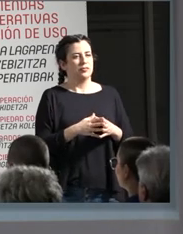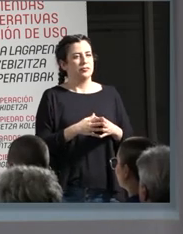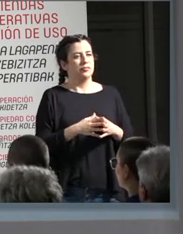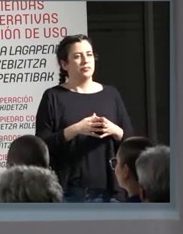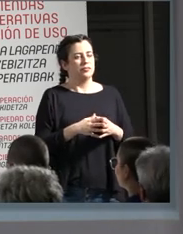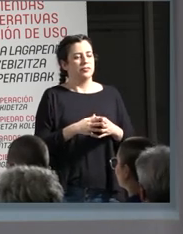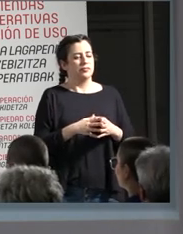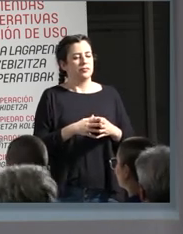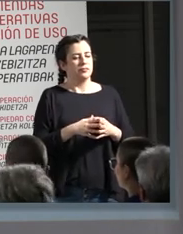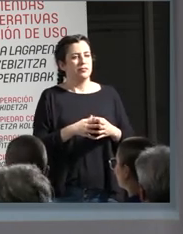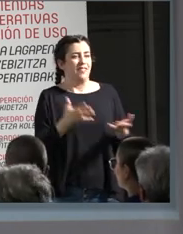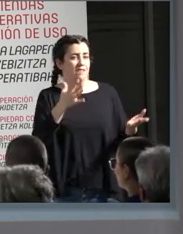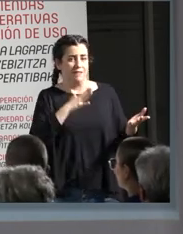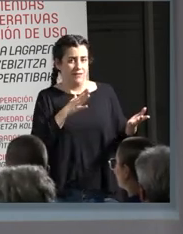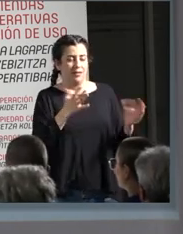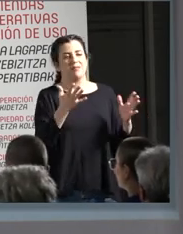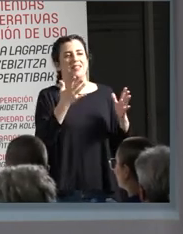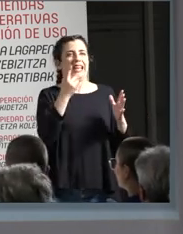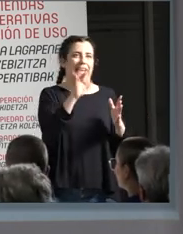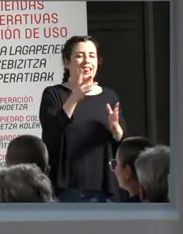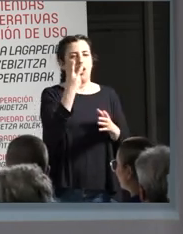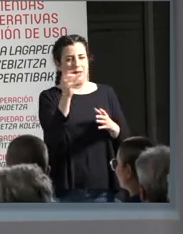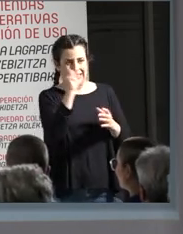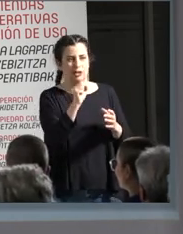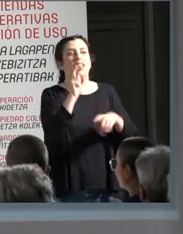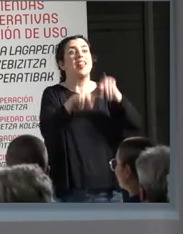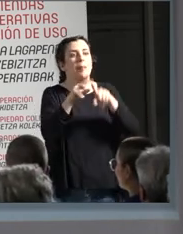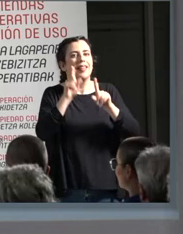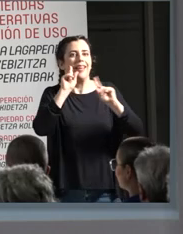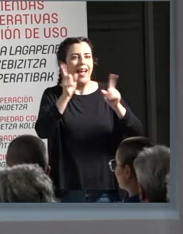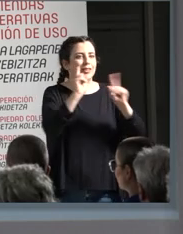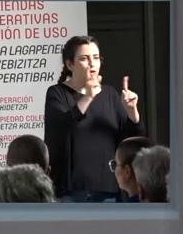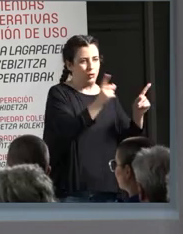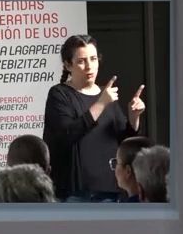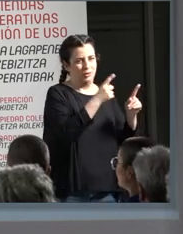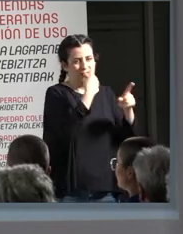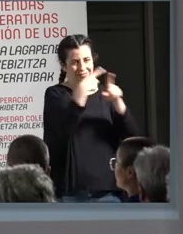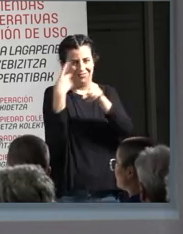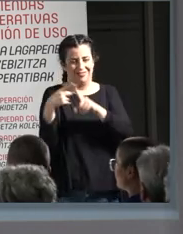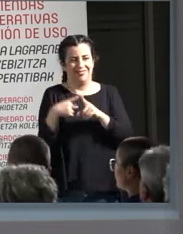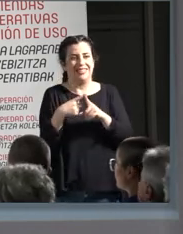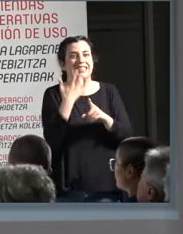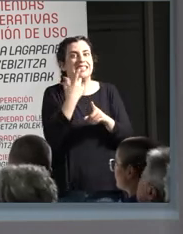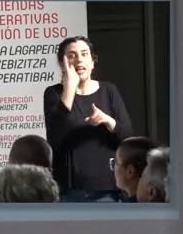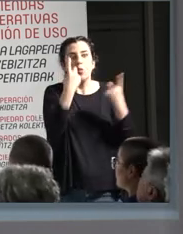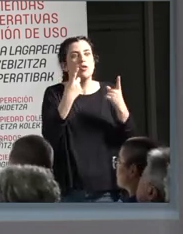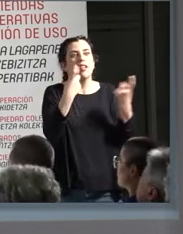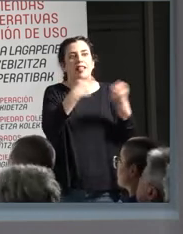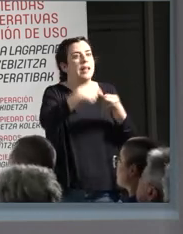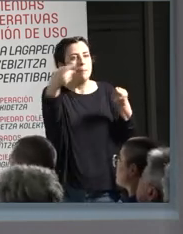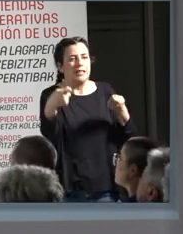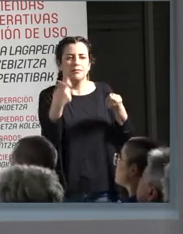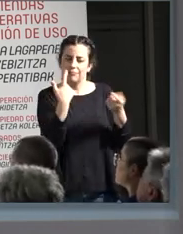Sobre todo, por favor, que nos quede 15 o 20 años. Vamos a verlo caso a caso. Si alguien necesita más, se mira y se analiza siempre.